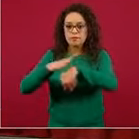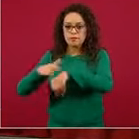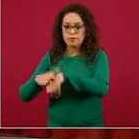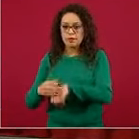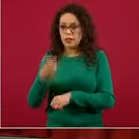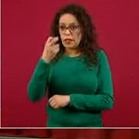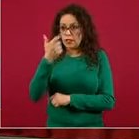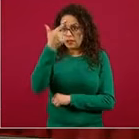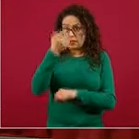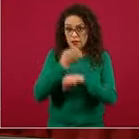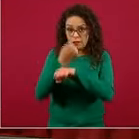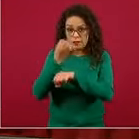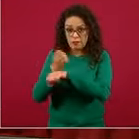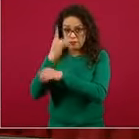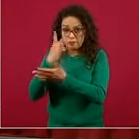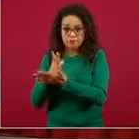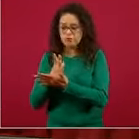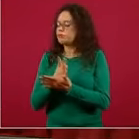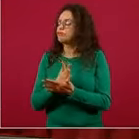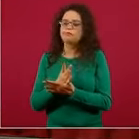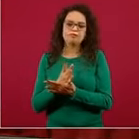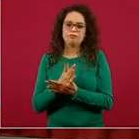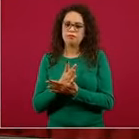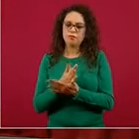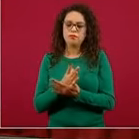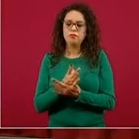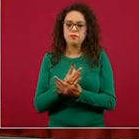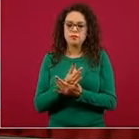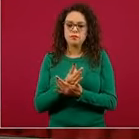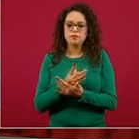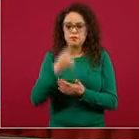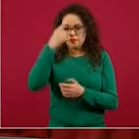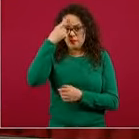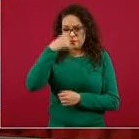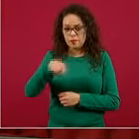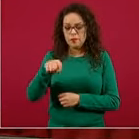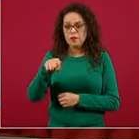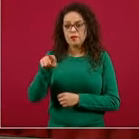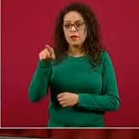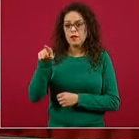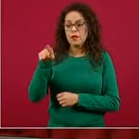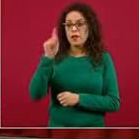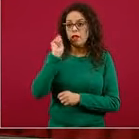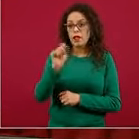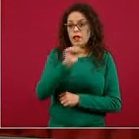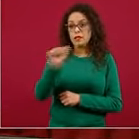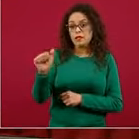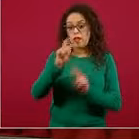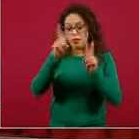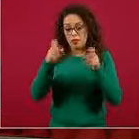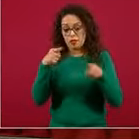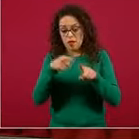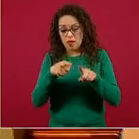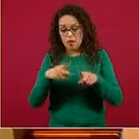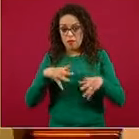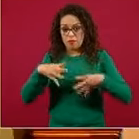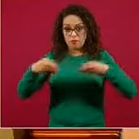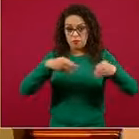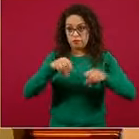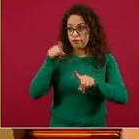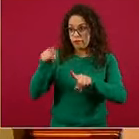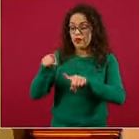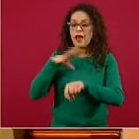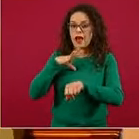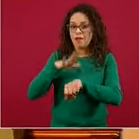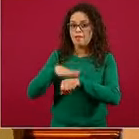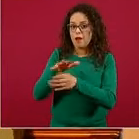7 entidades federativas, que para fines del comportamiento epidémico son las que están contribuyendo con una actividad